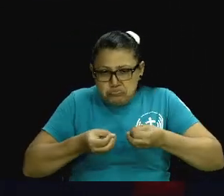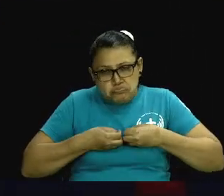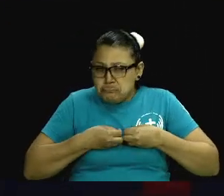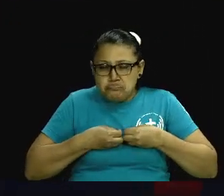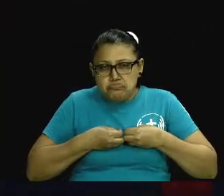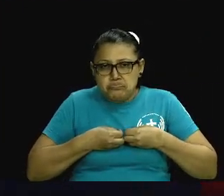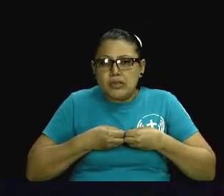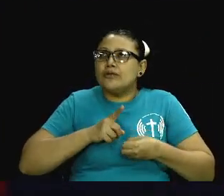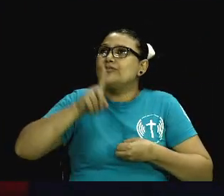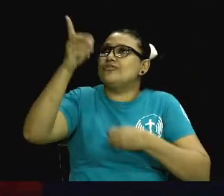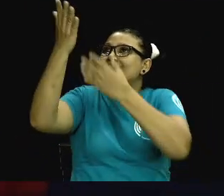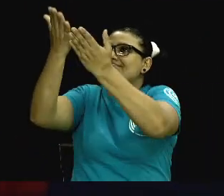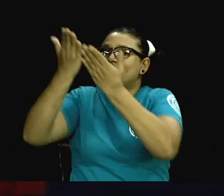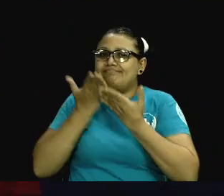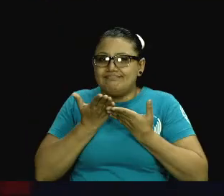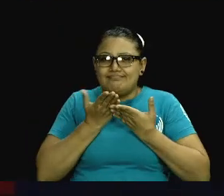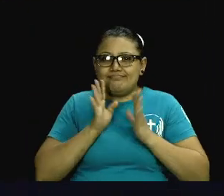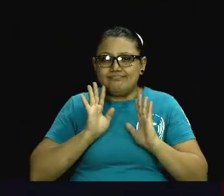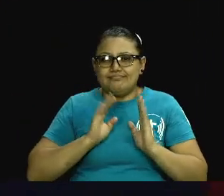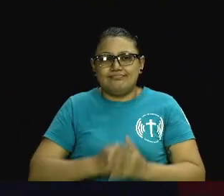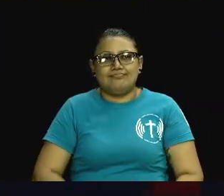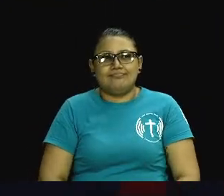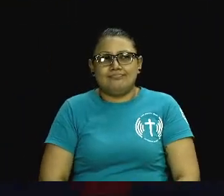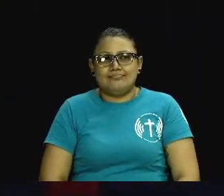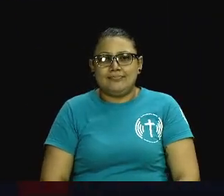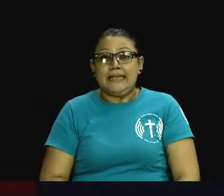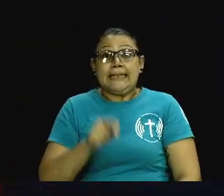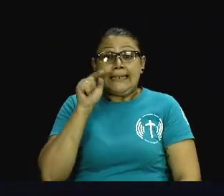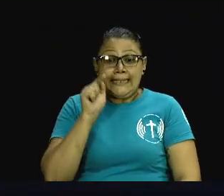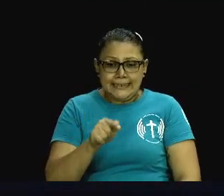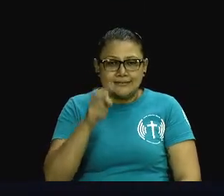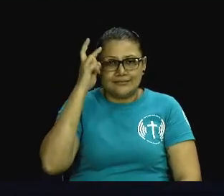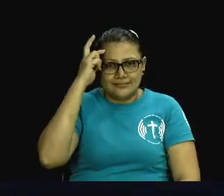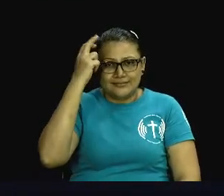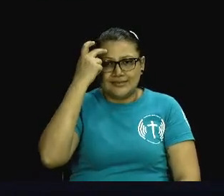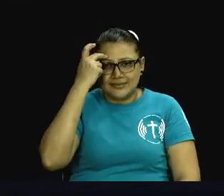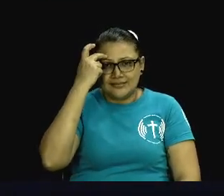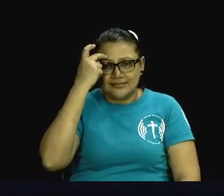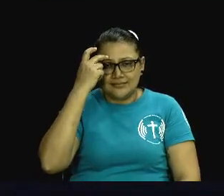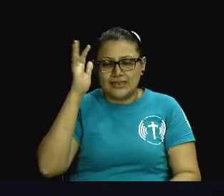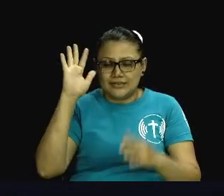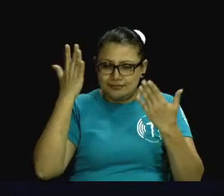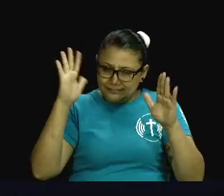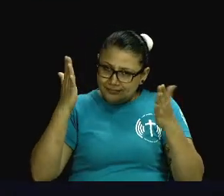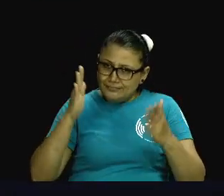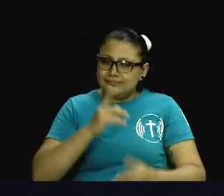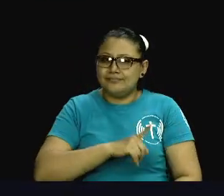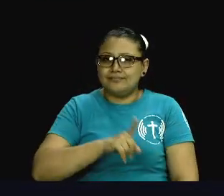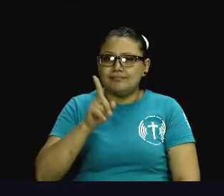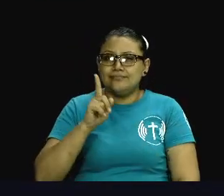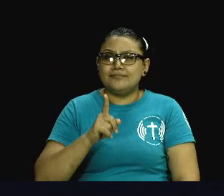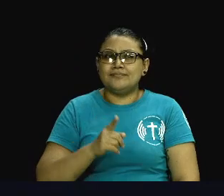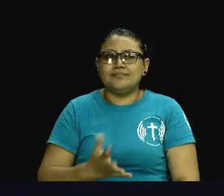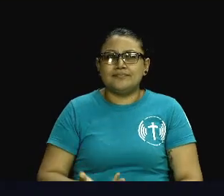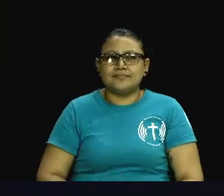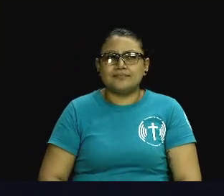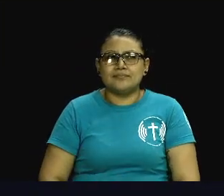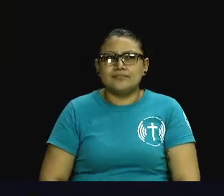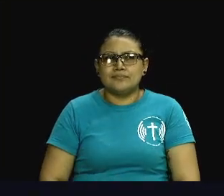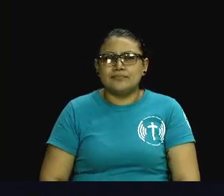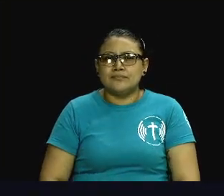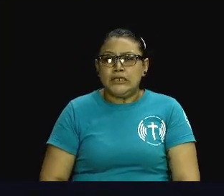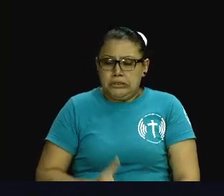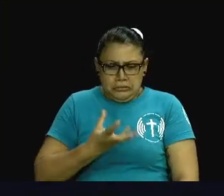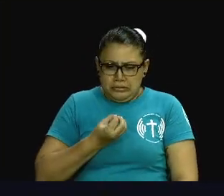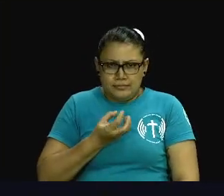es mi ayudador eso es lo que él para el escritor debe los decir al señor quiere hacernos ver cuando uno dice no